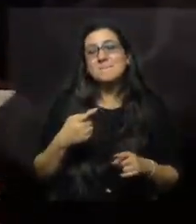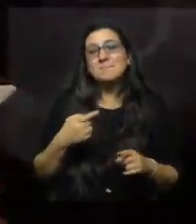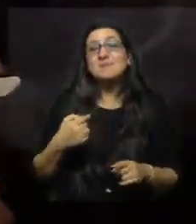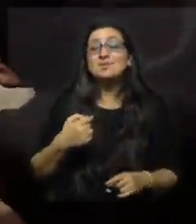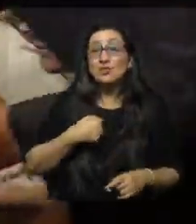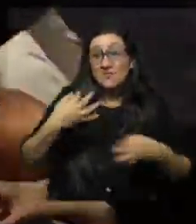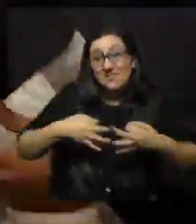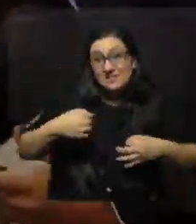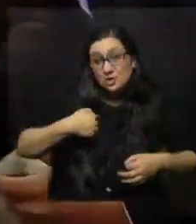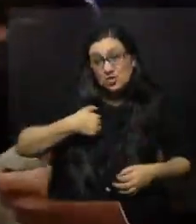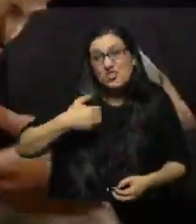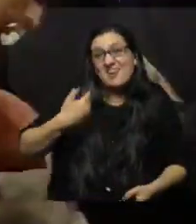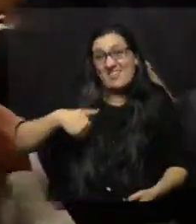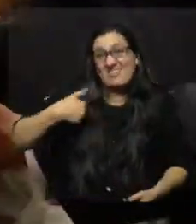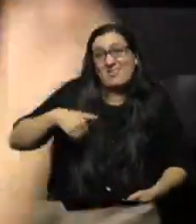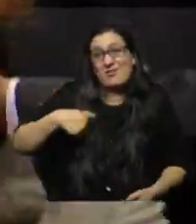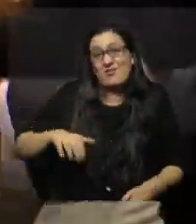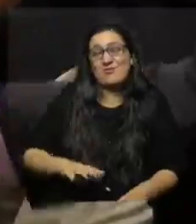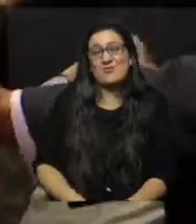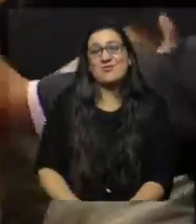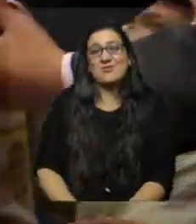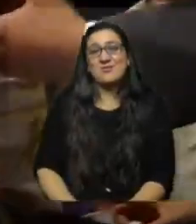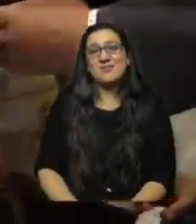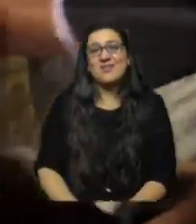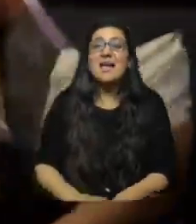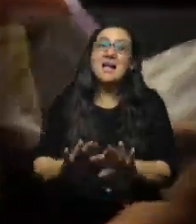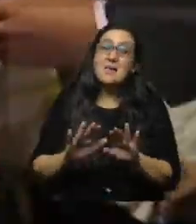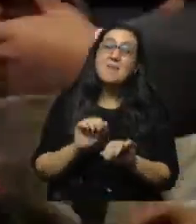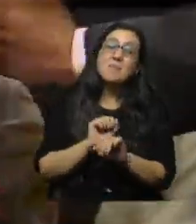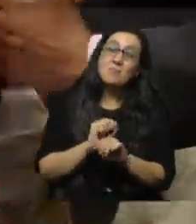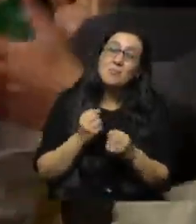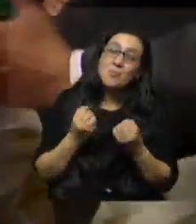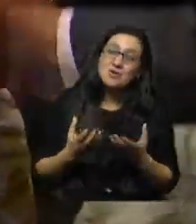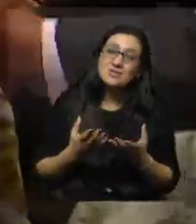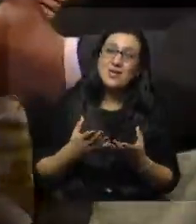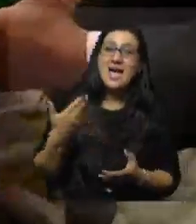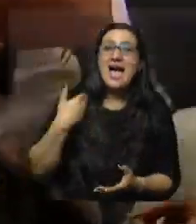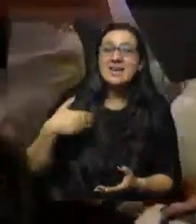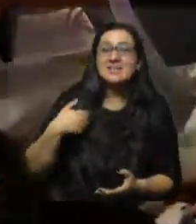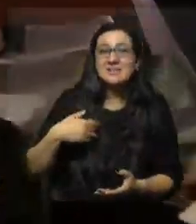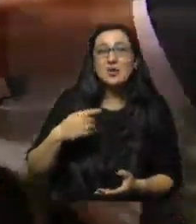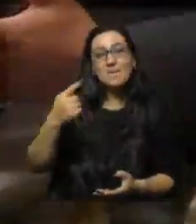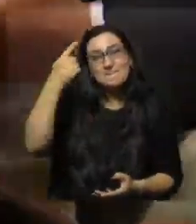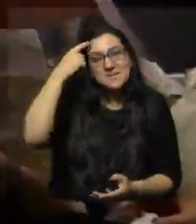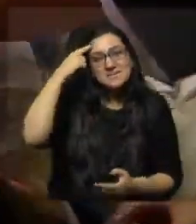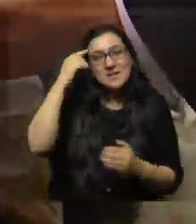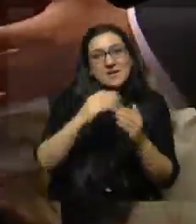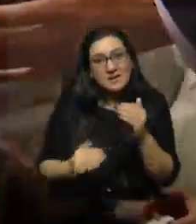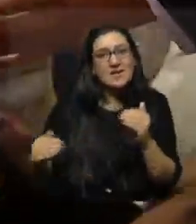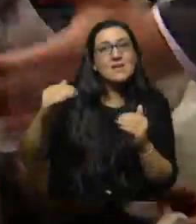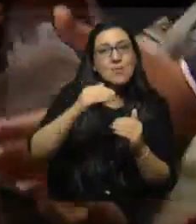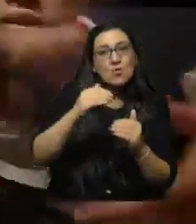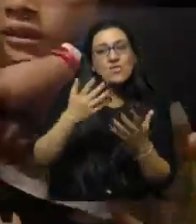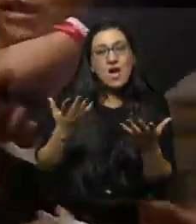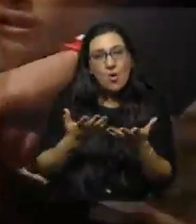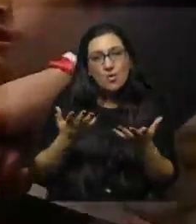Ah, en realidad usted es argentino. Sí. Ah, bueno, por ahí capaz que viene lo que dijo anteriormente. ¿Argentina remonta, pasa de fase, ya que estamos hablando con un argentino en la